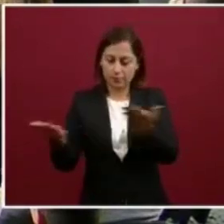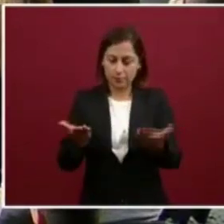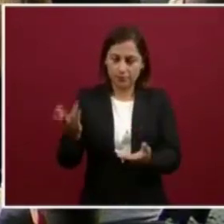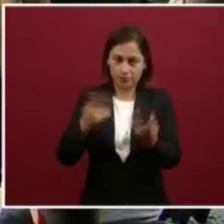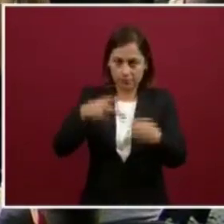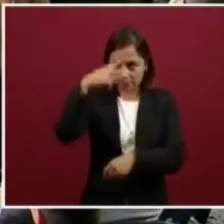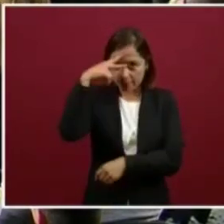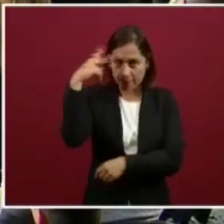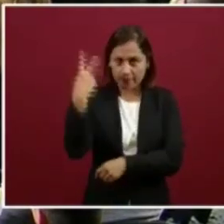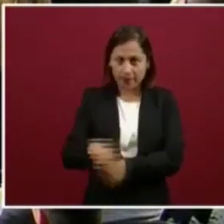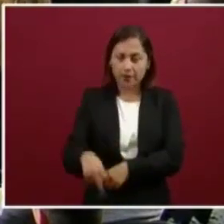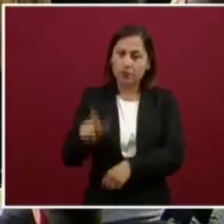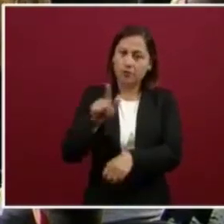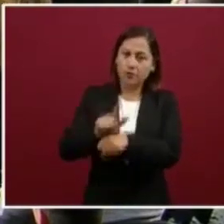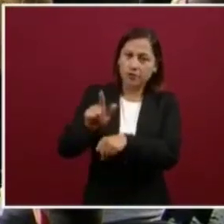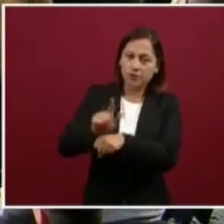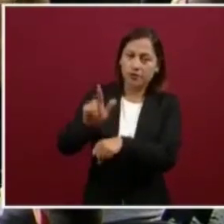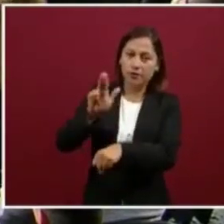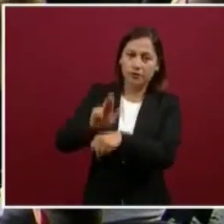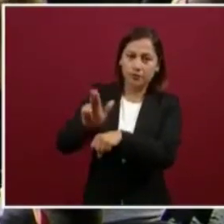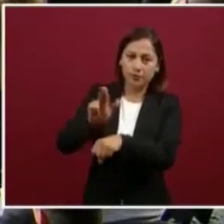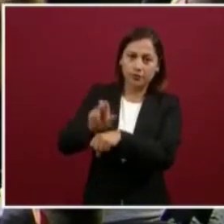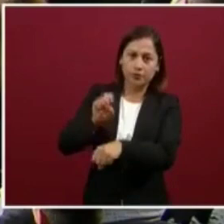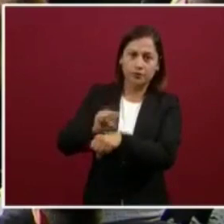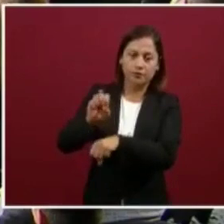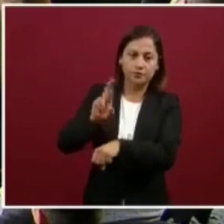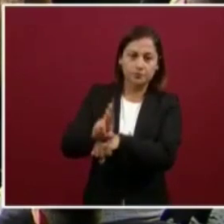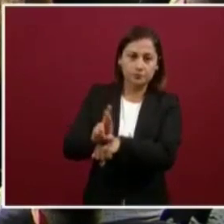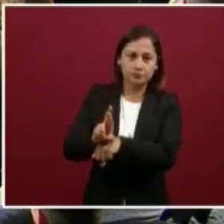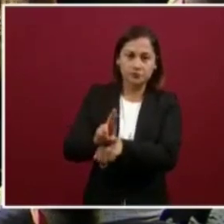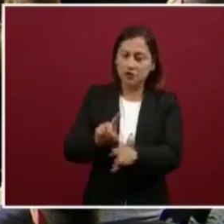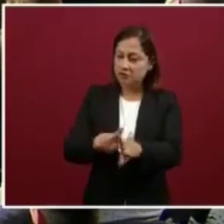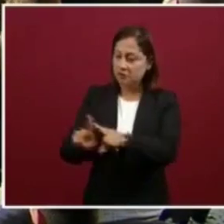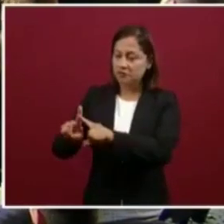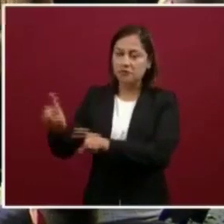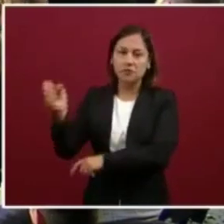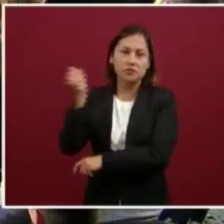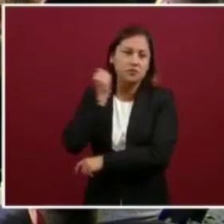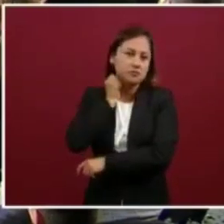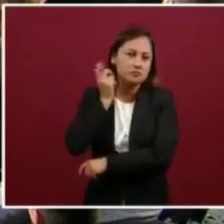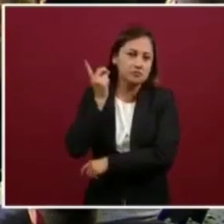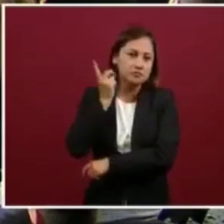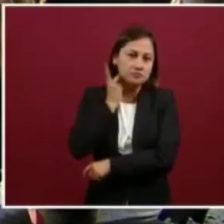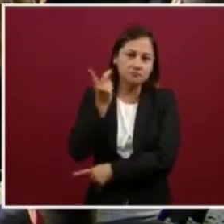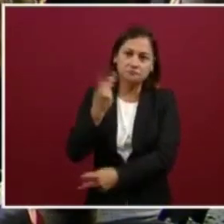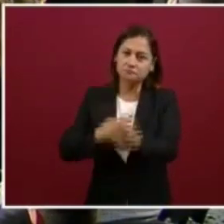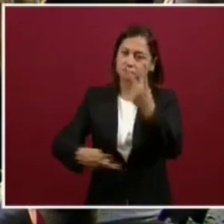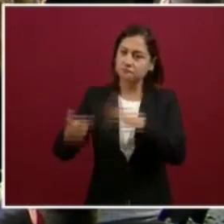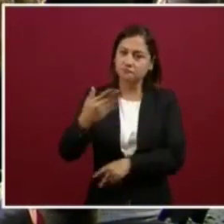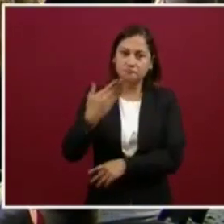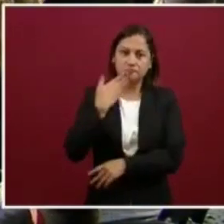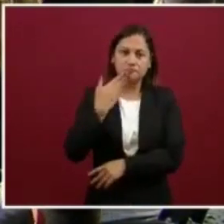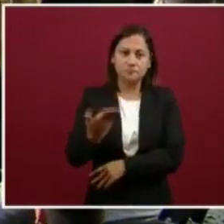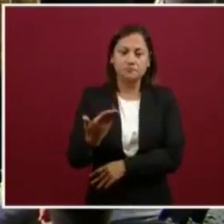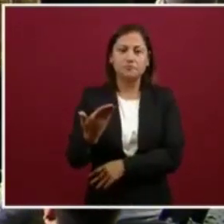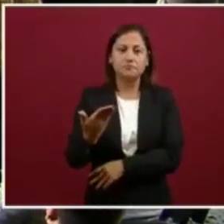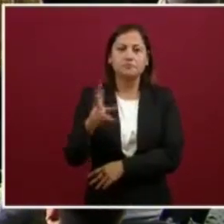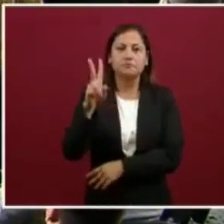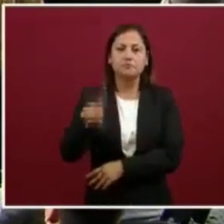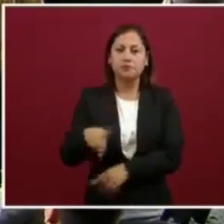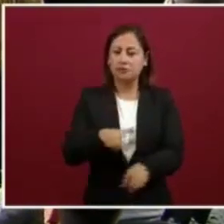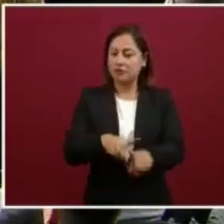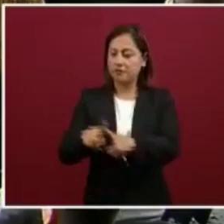de Guatemala, El Salvador y Honduras, queridas y queridos legisladores, muy bienvenidos, qué bueno tenerlos, honorable